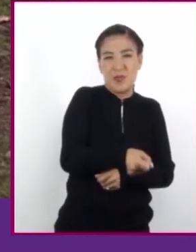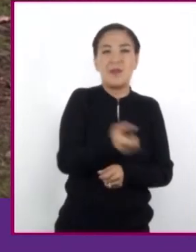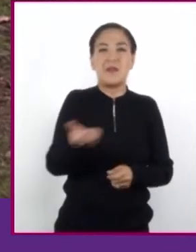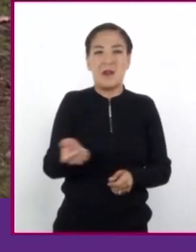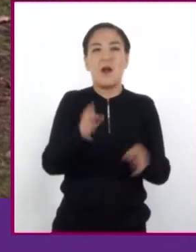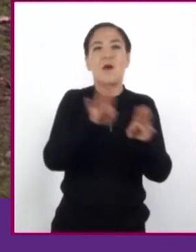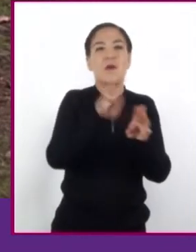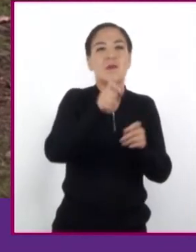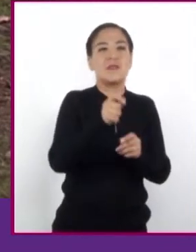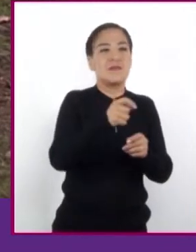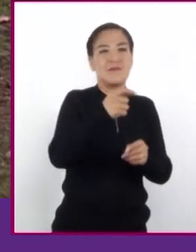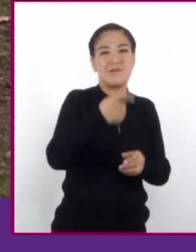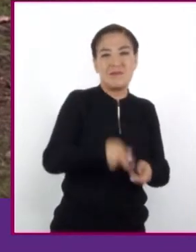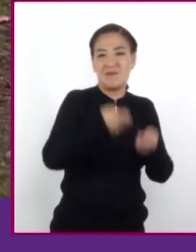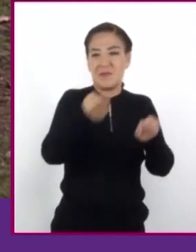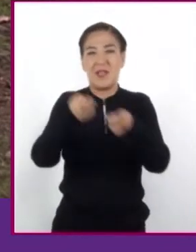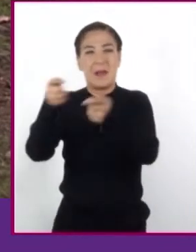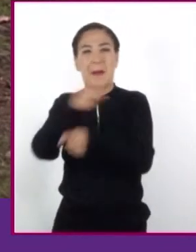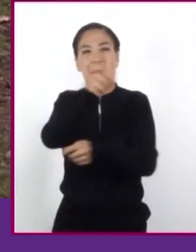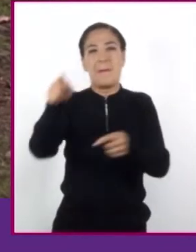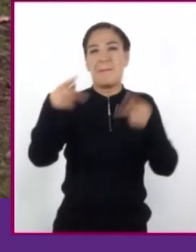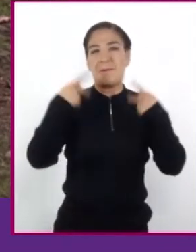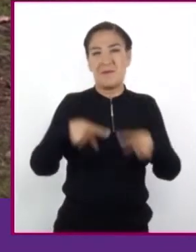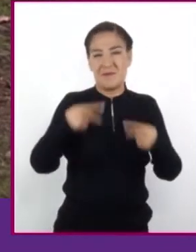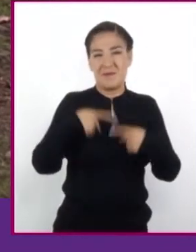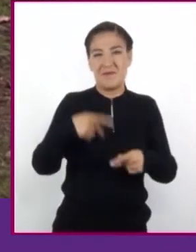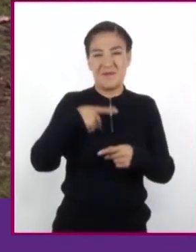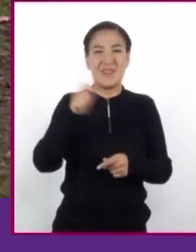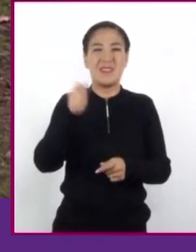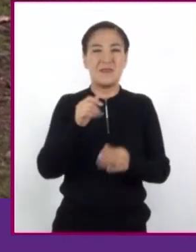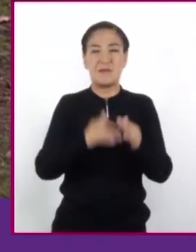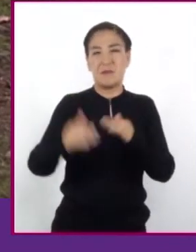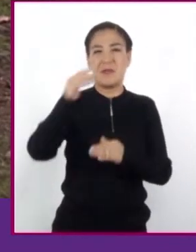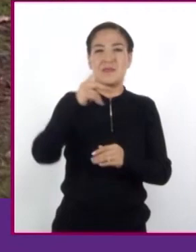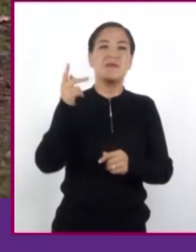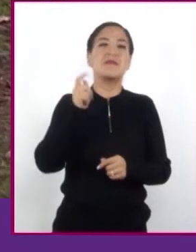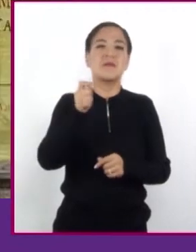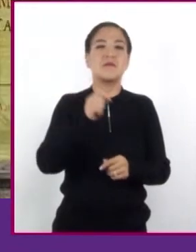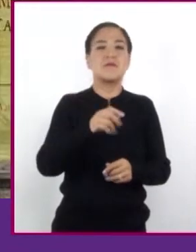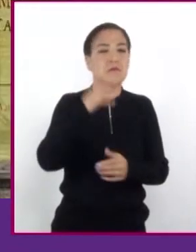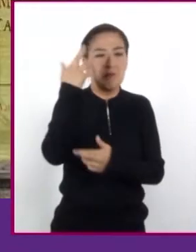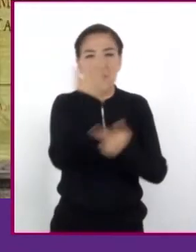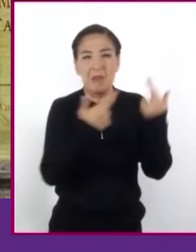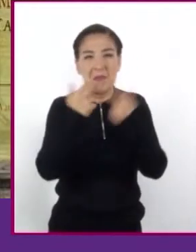los funcionarios que luego no les revisaban sus maletas.